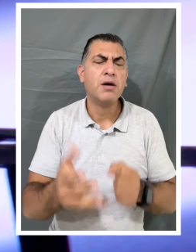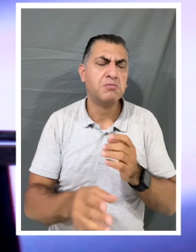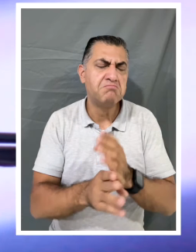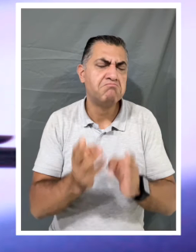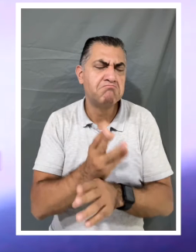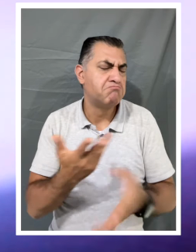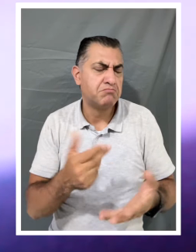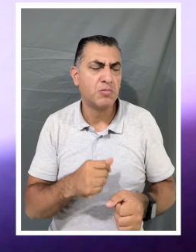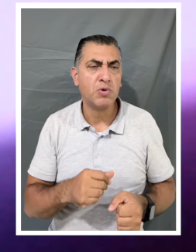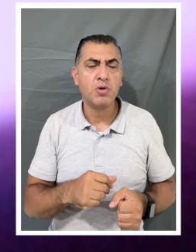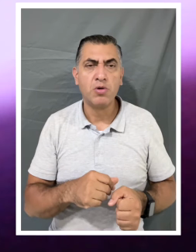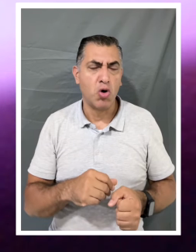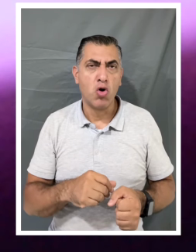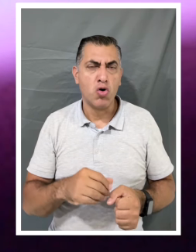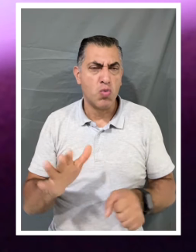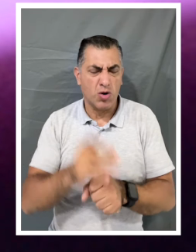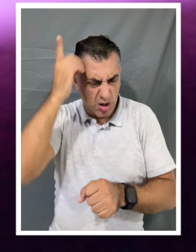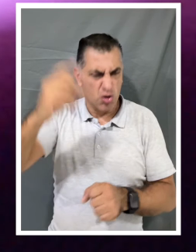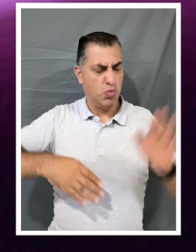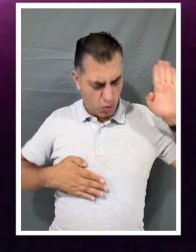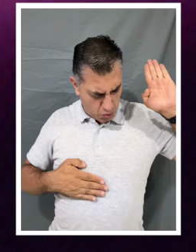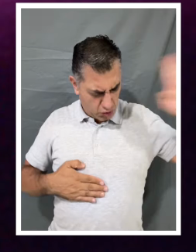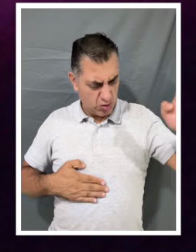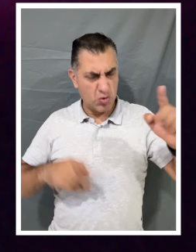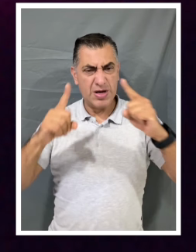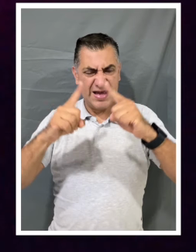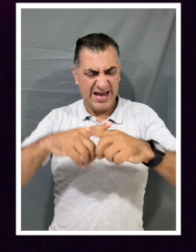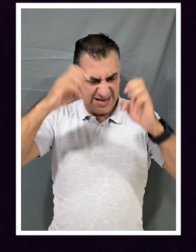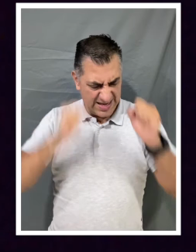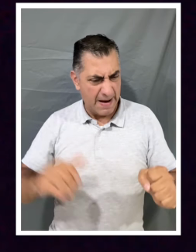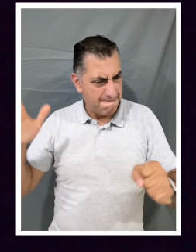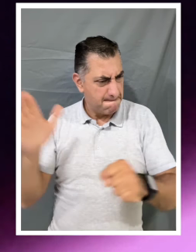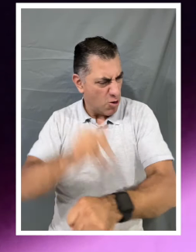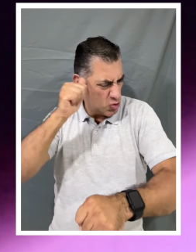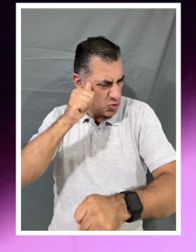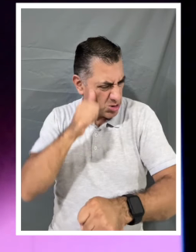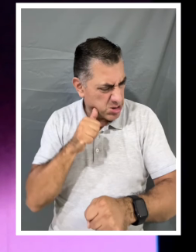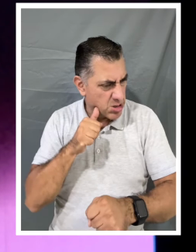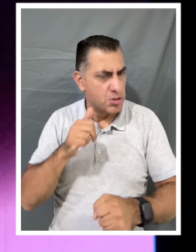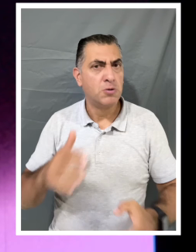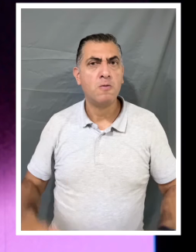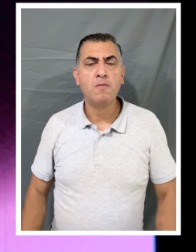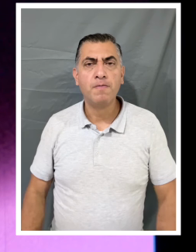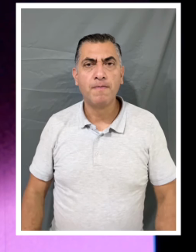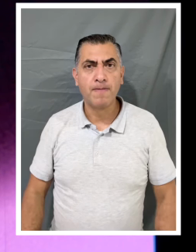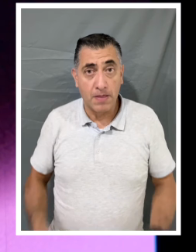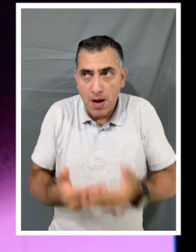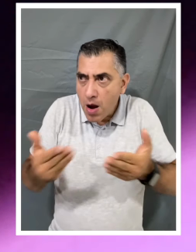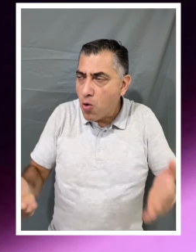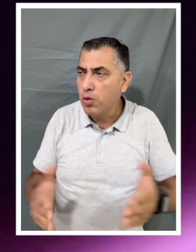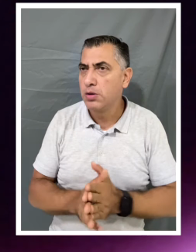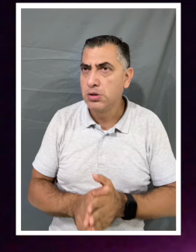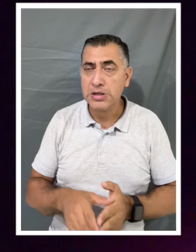toca Simplemente porque Dios prometió que la iglesia iba a permanecer a lo largo del tiempo Aunque el infierno se levantara contra ella ahora te